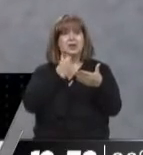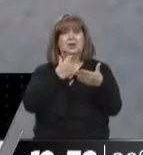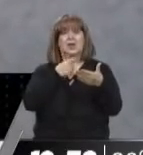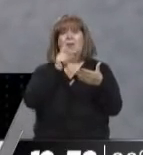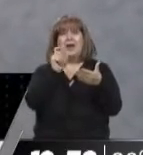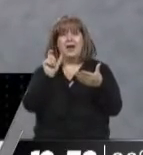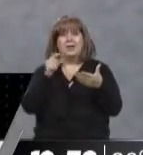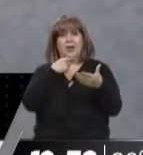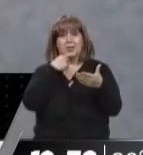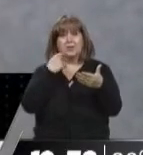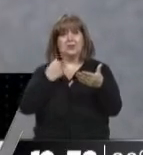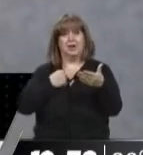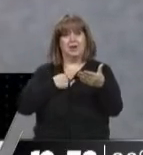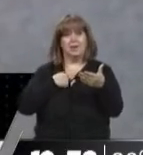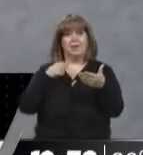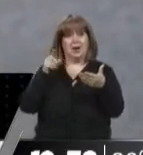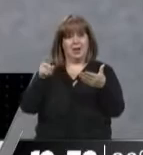con mucho cariño